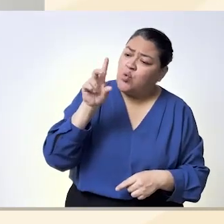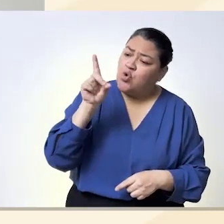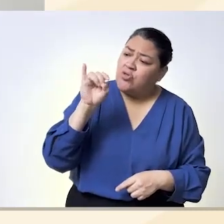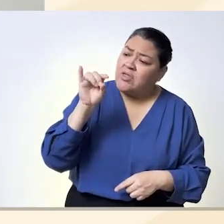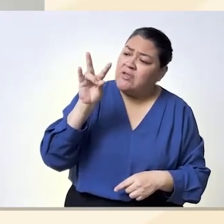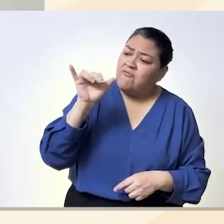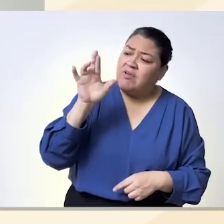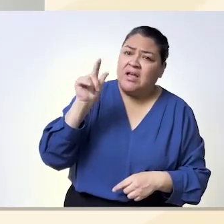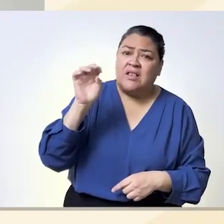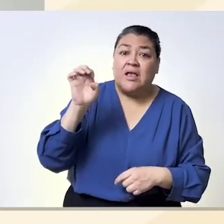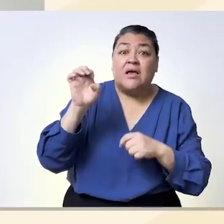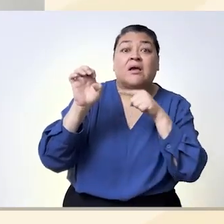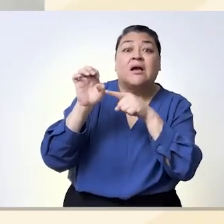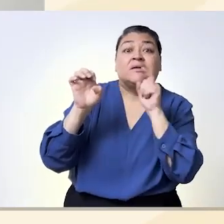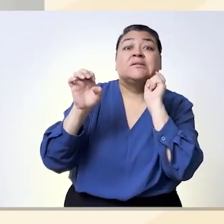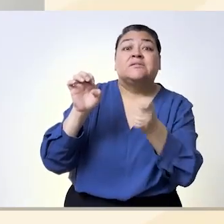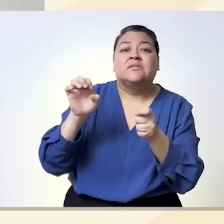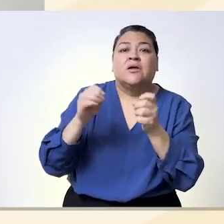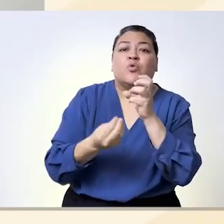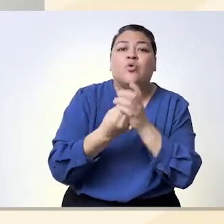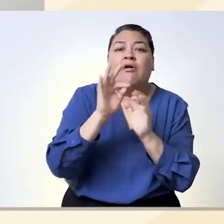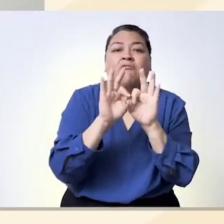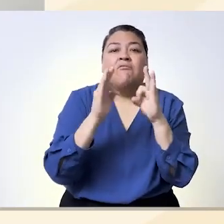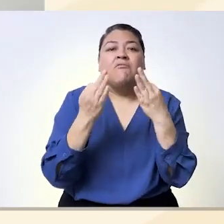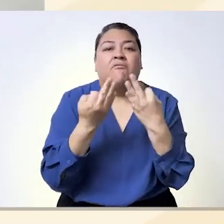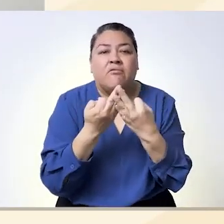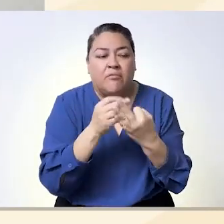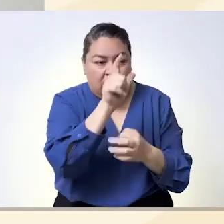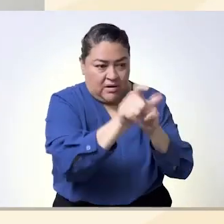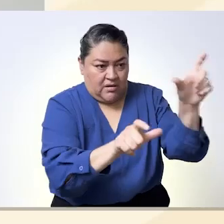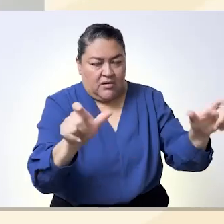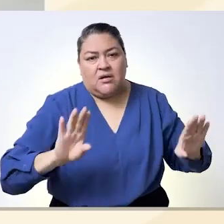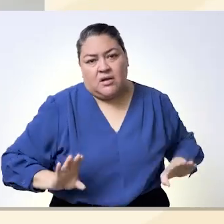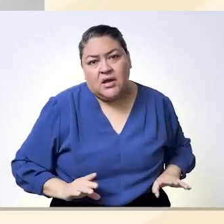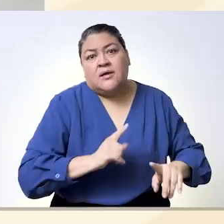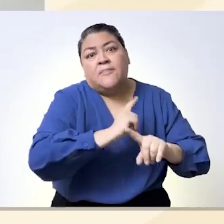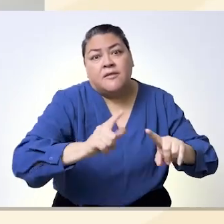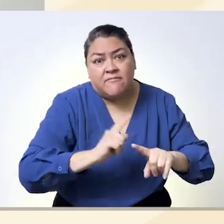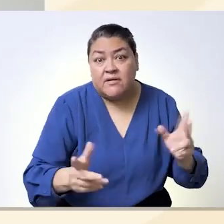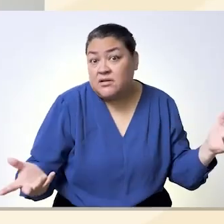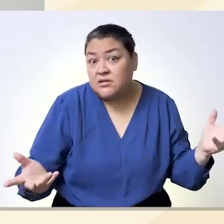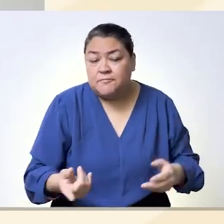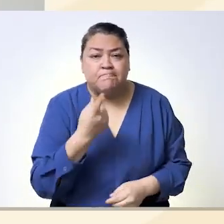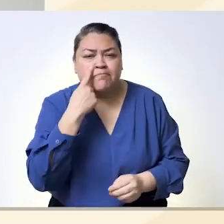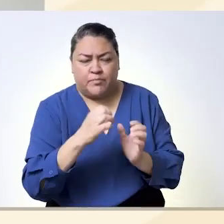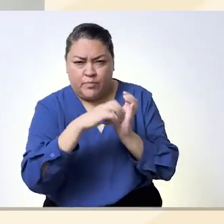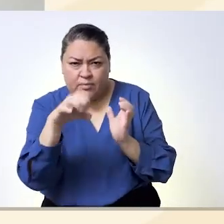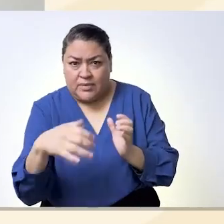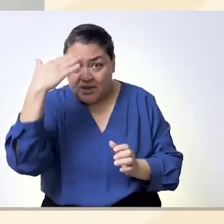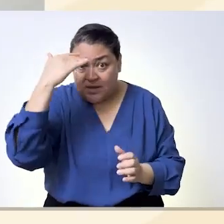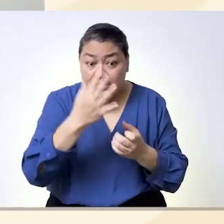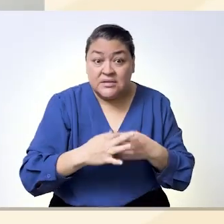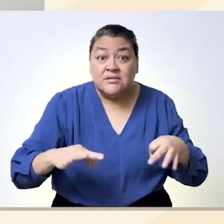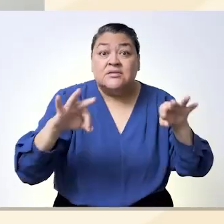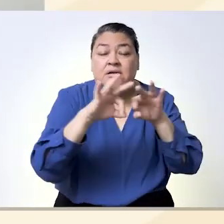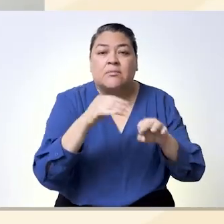recordar, la neurodivergencia es un nuevo paradigma para descubrir la diversidad que acaban de mencionar las compañeras. Y que, ojo, tiene